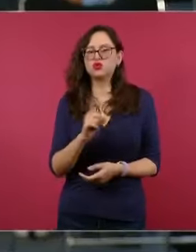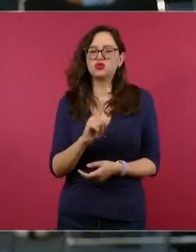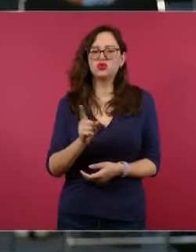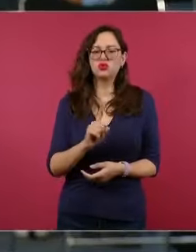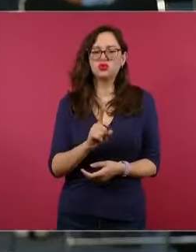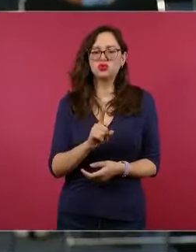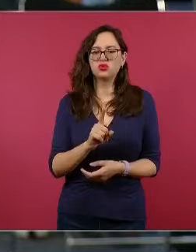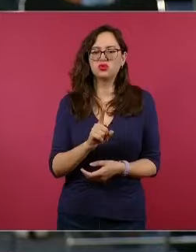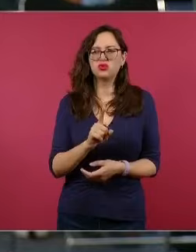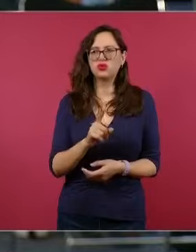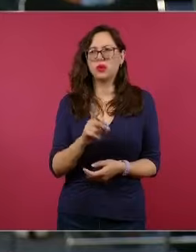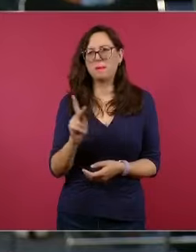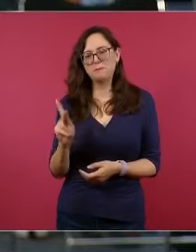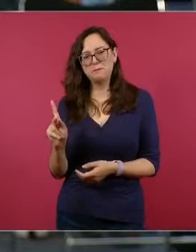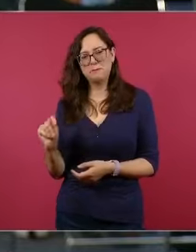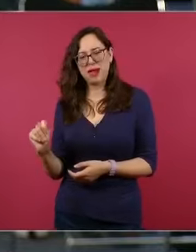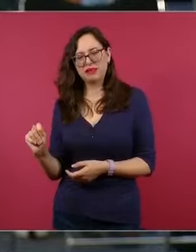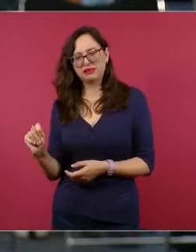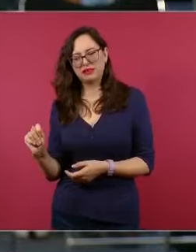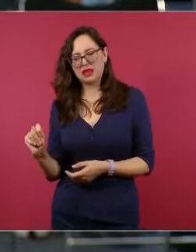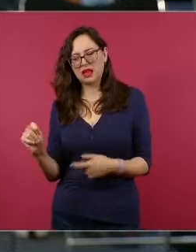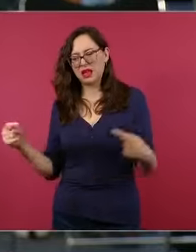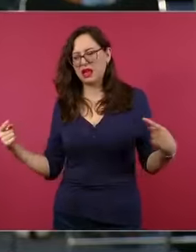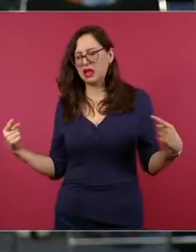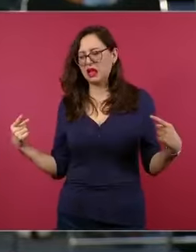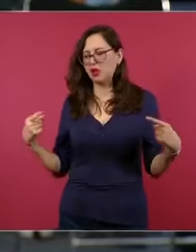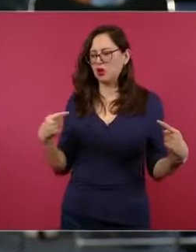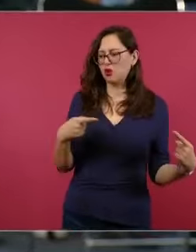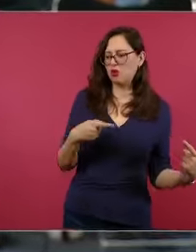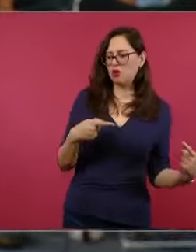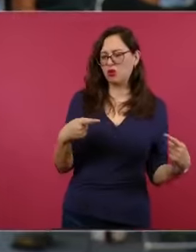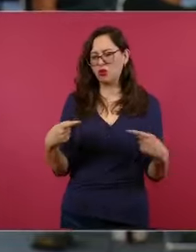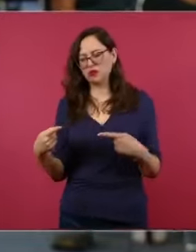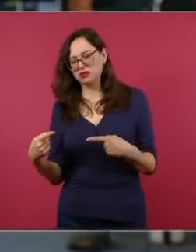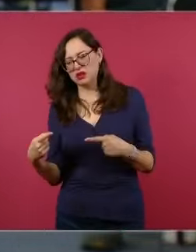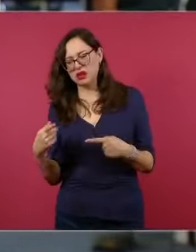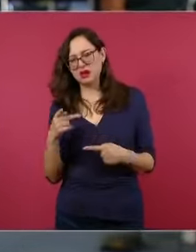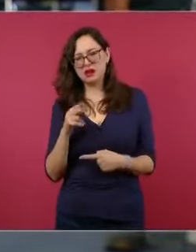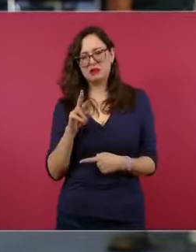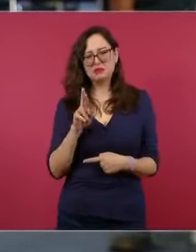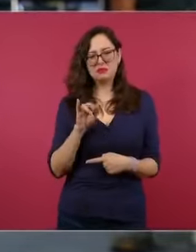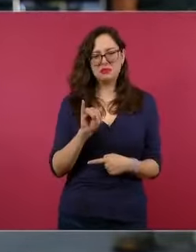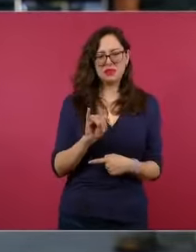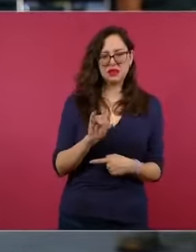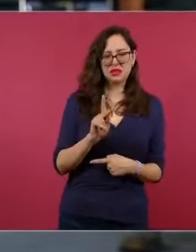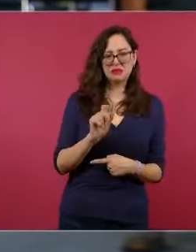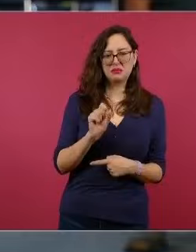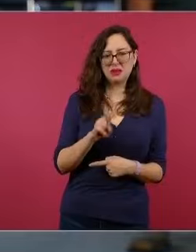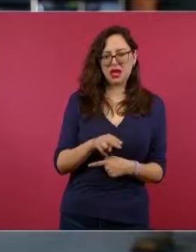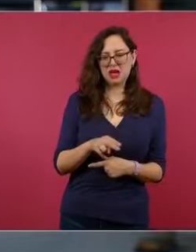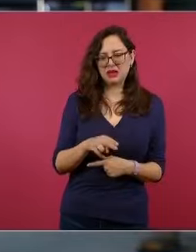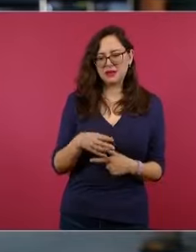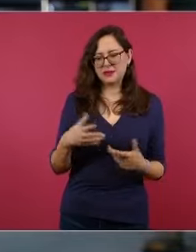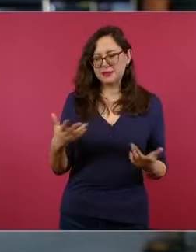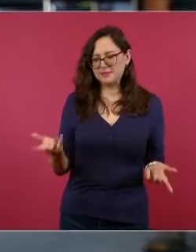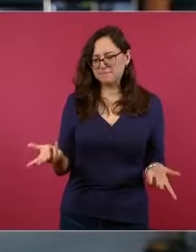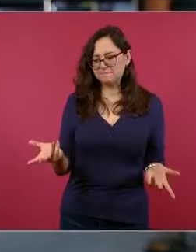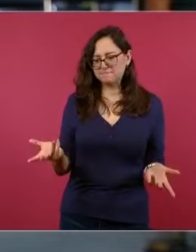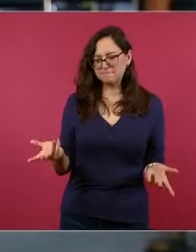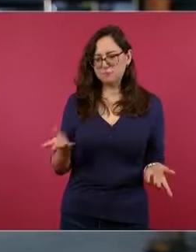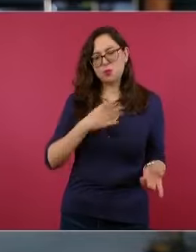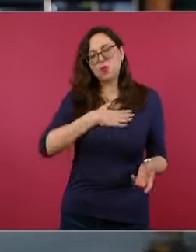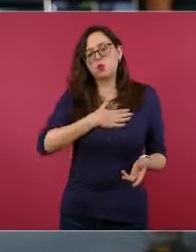política para para enfrentar al candidato del del pripan y bueno entonces